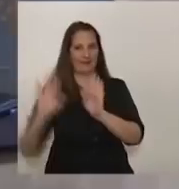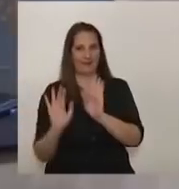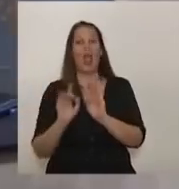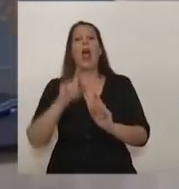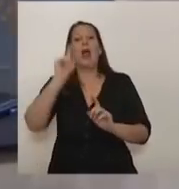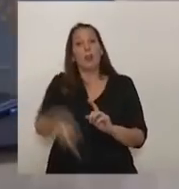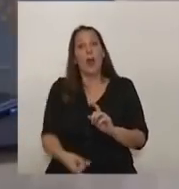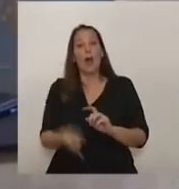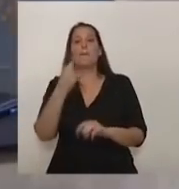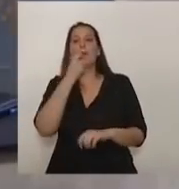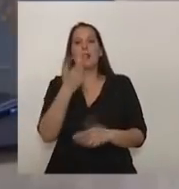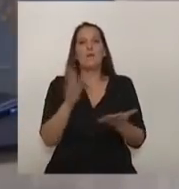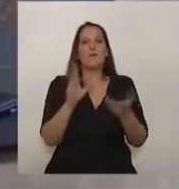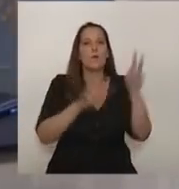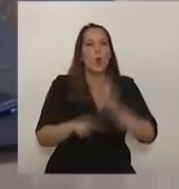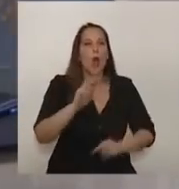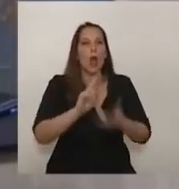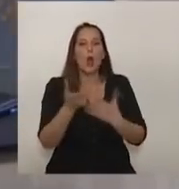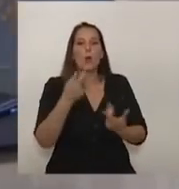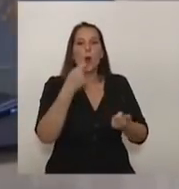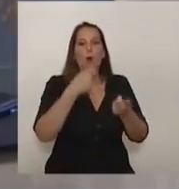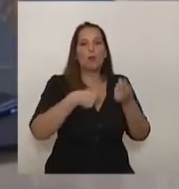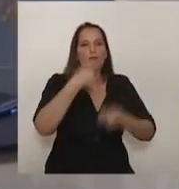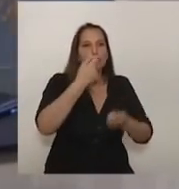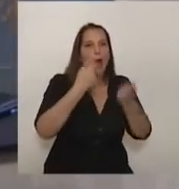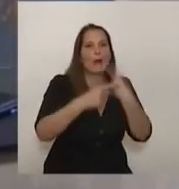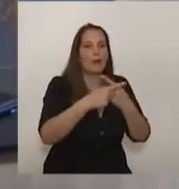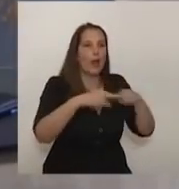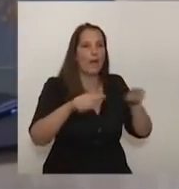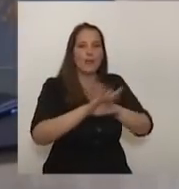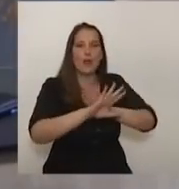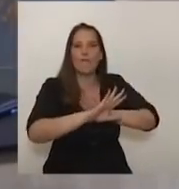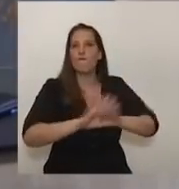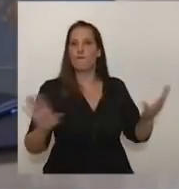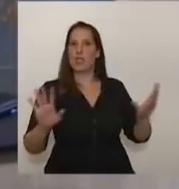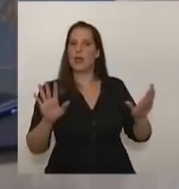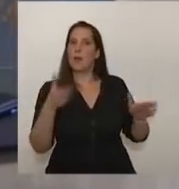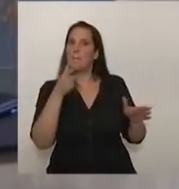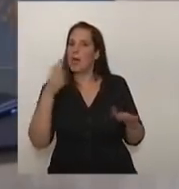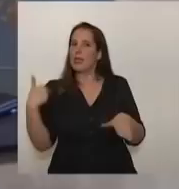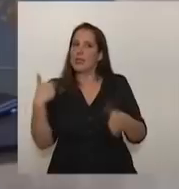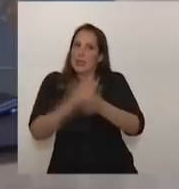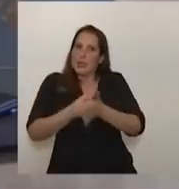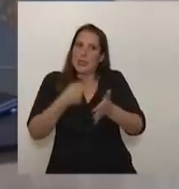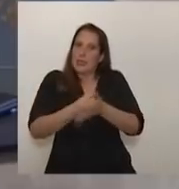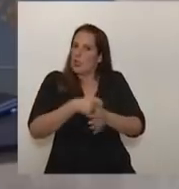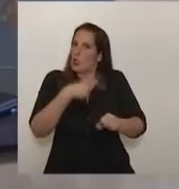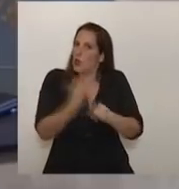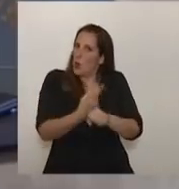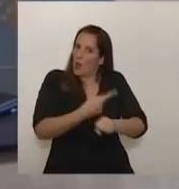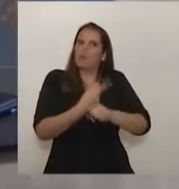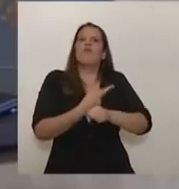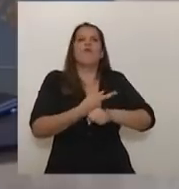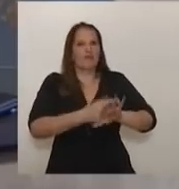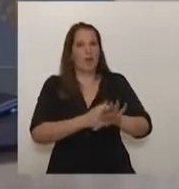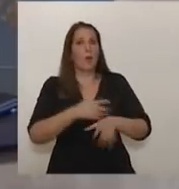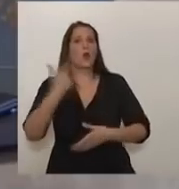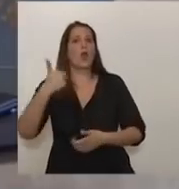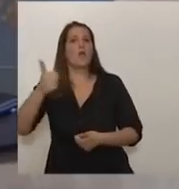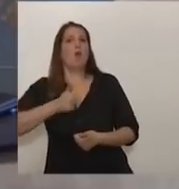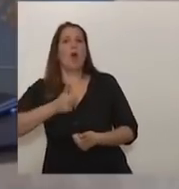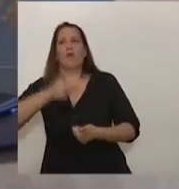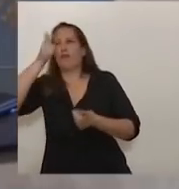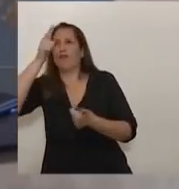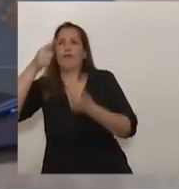contra el narcotráfico, como si fuera una lucha perdida, que no valía la pena. Las fuerzas de seguridad estaban